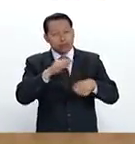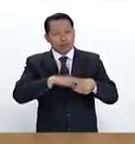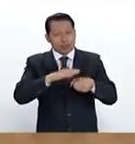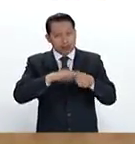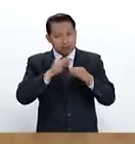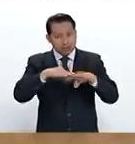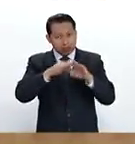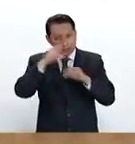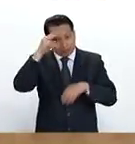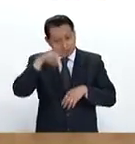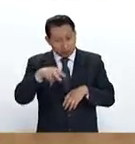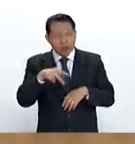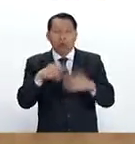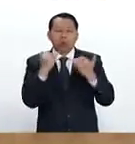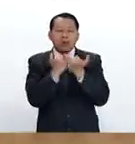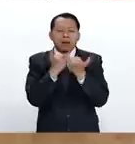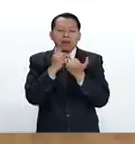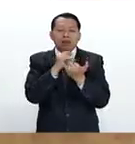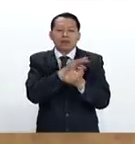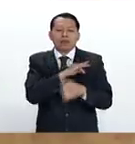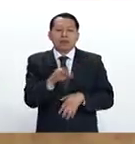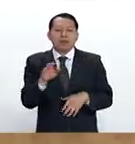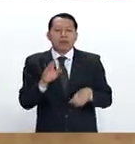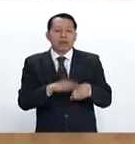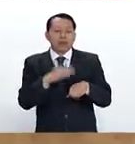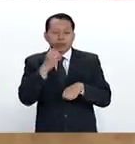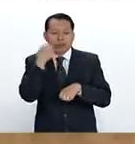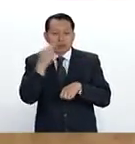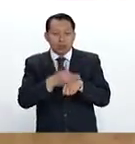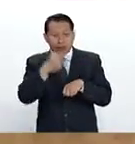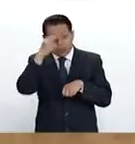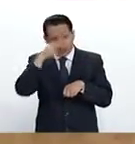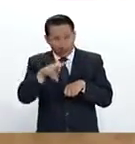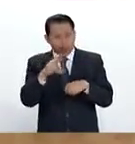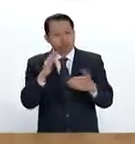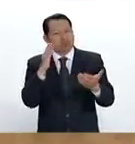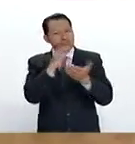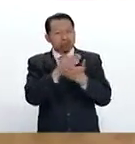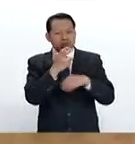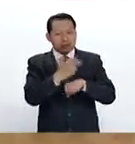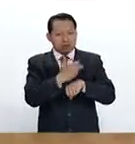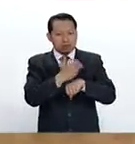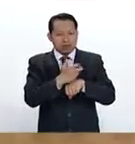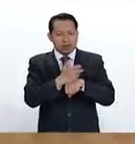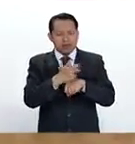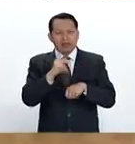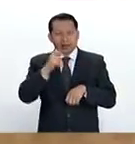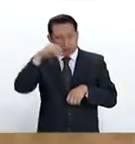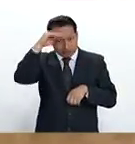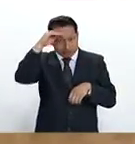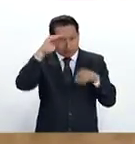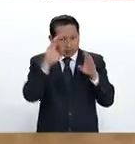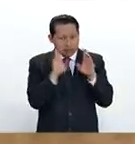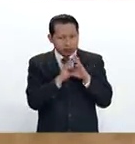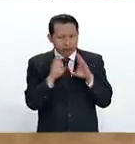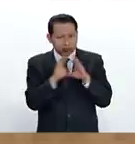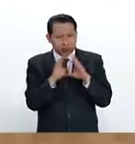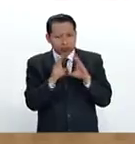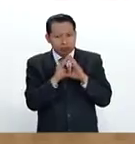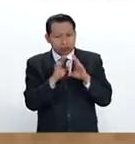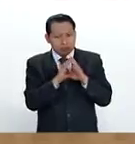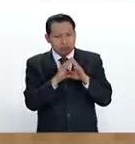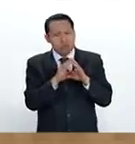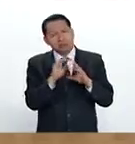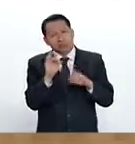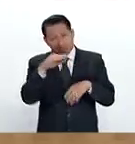y también incrementar considerablemente el número de estudiantes mexicanos en Estados Unidos, lo cual, si pensamos, pensando en